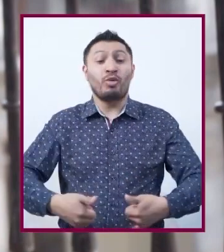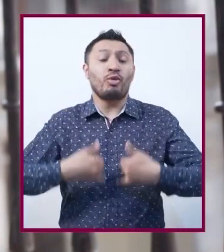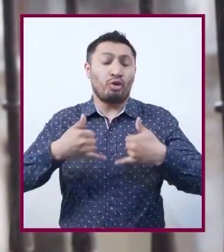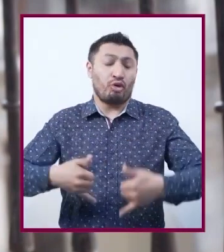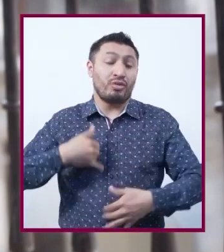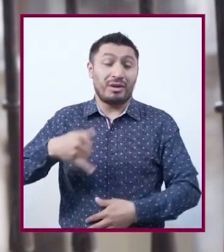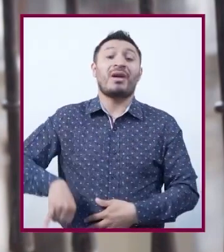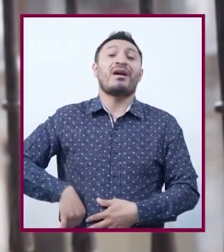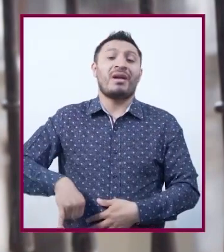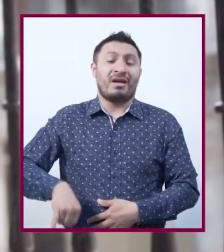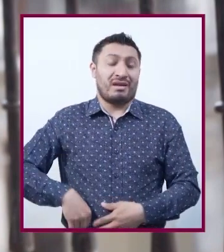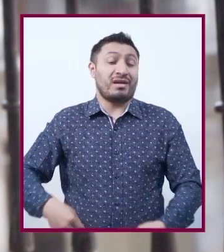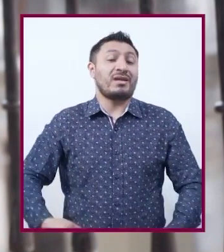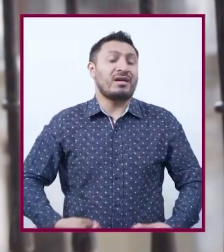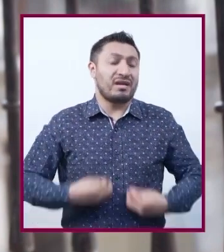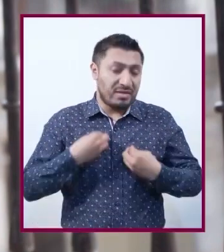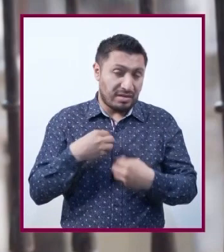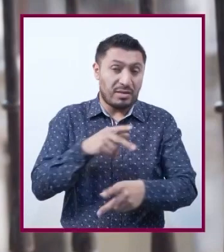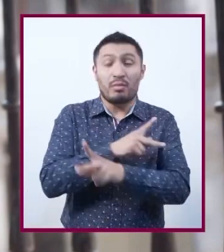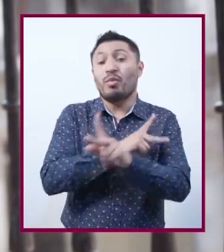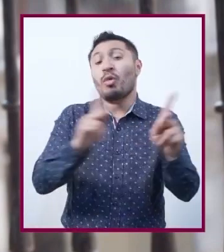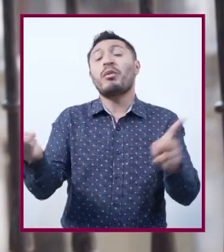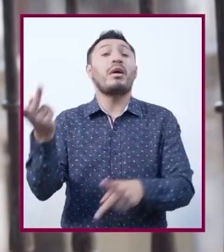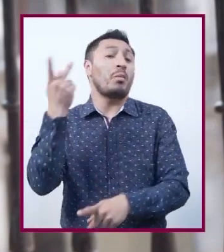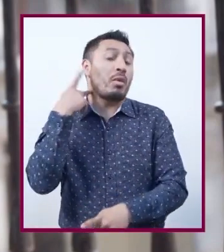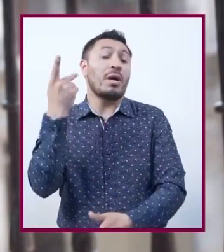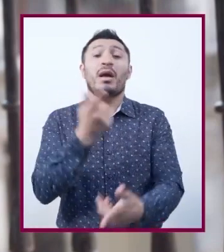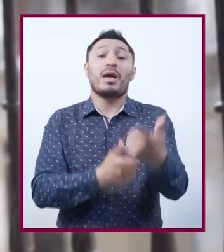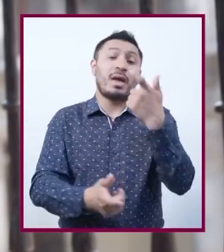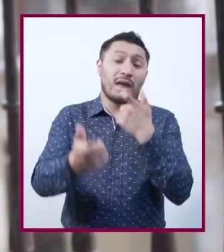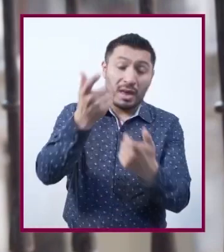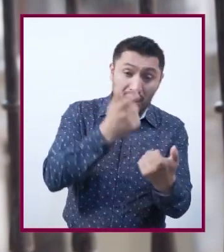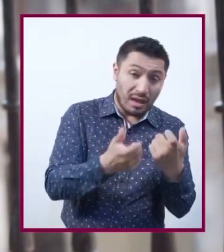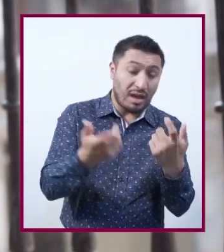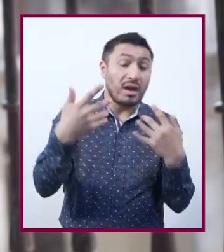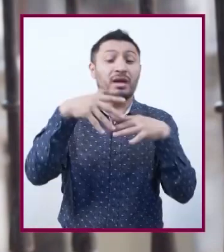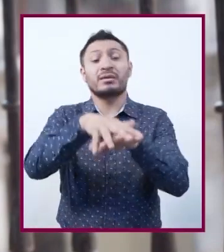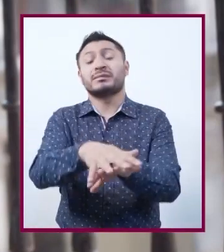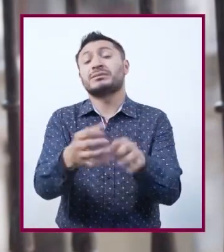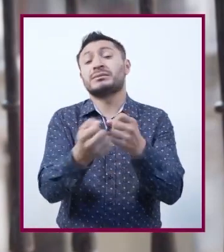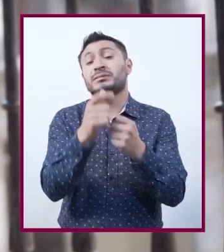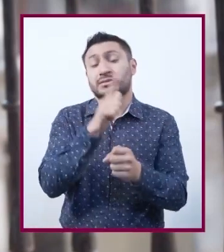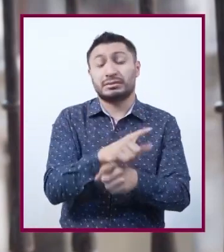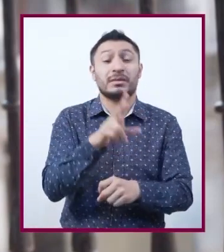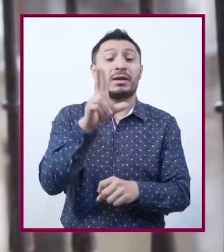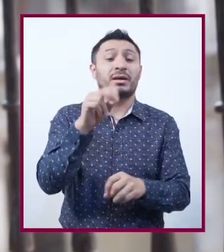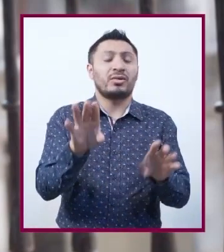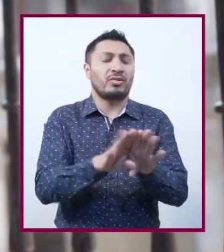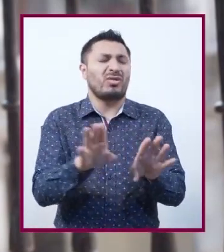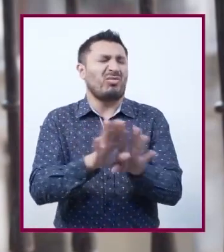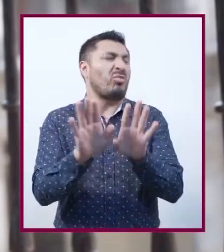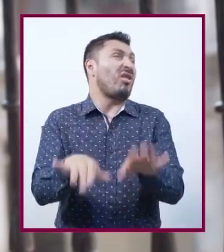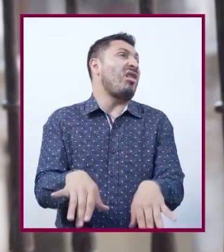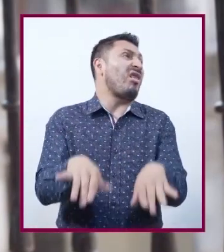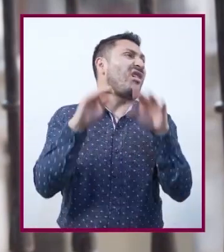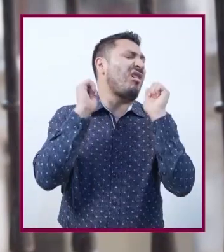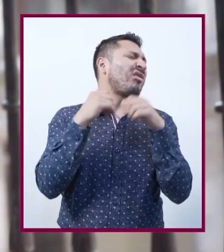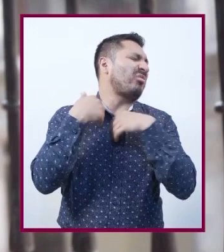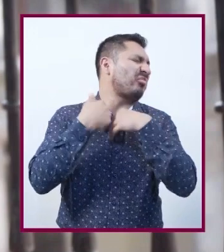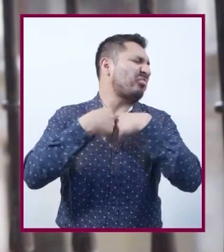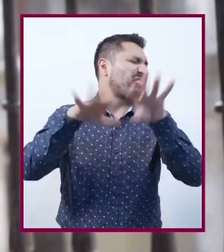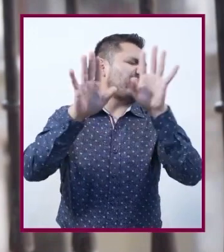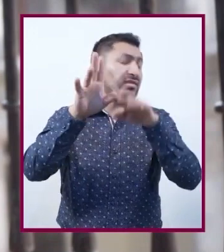jóvenes se interesan por la vida pública, por la vida política, por la economía, por su integración social, y